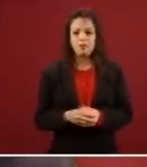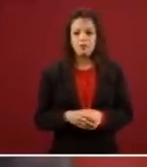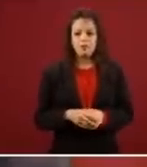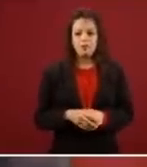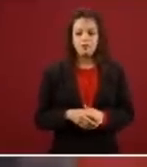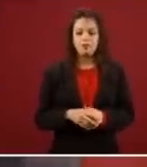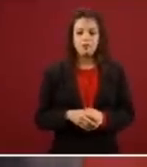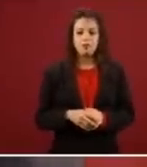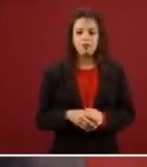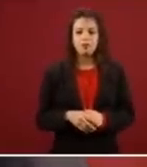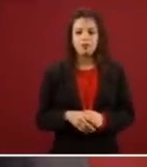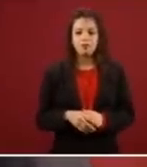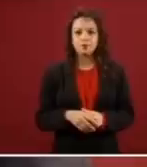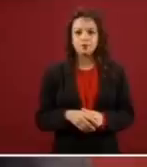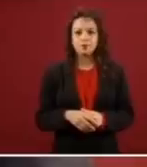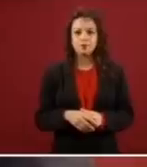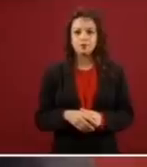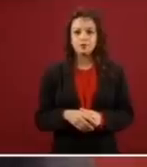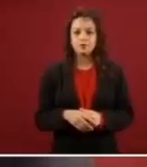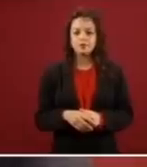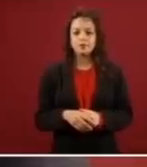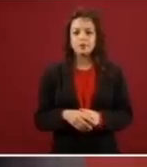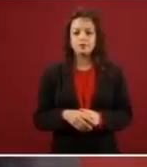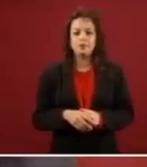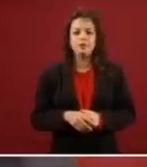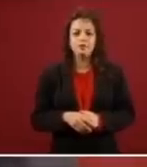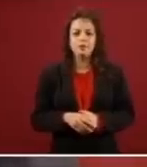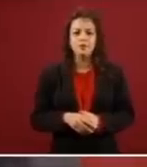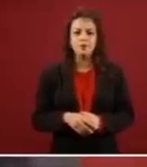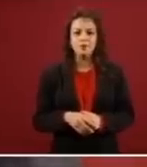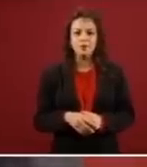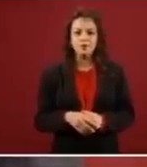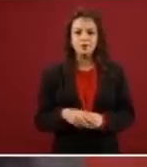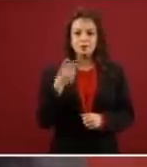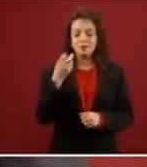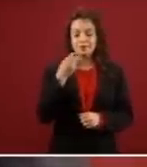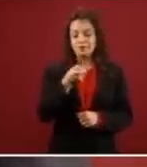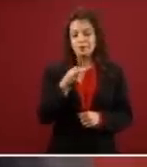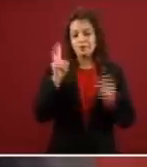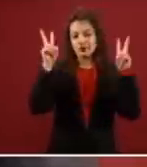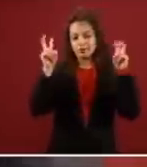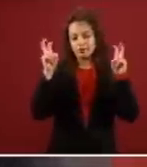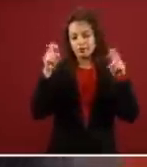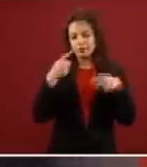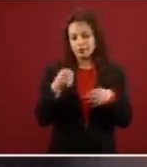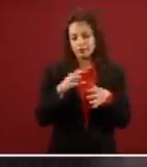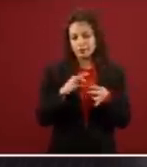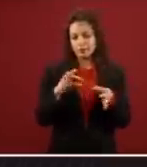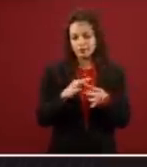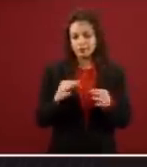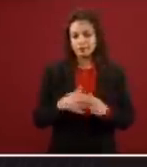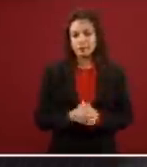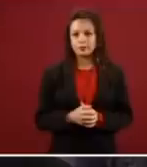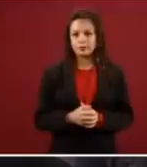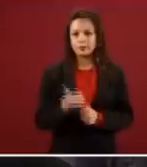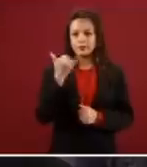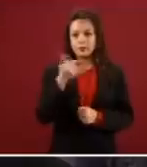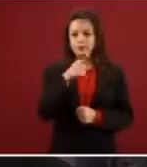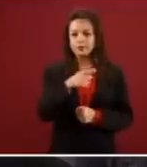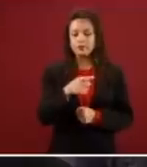con el FBI también en este asunto. Y sobre los